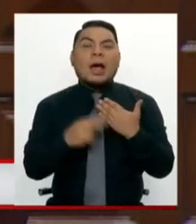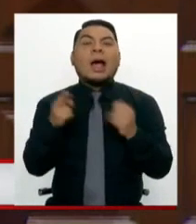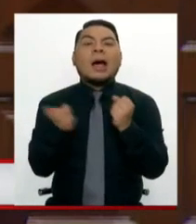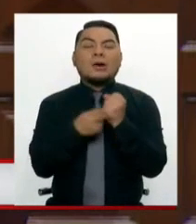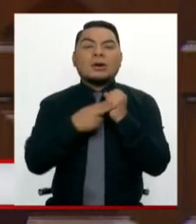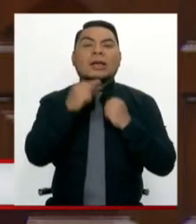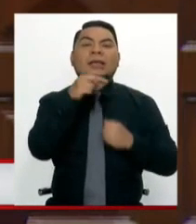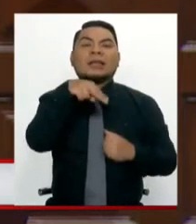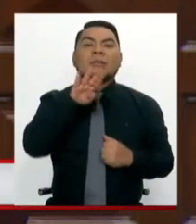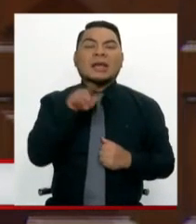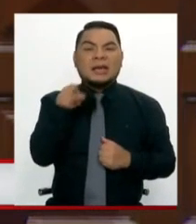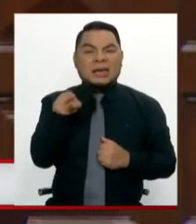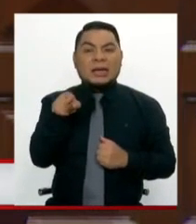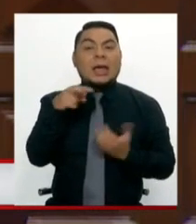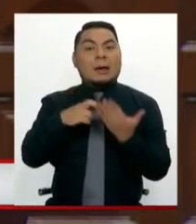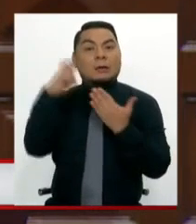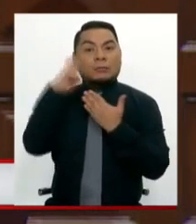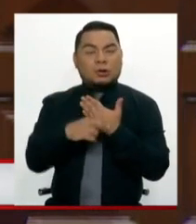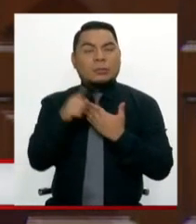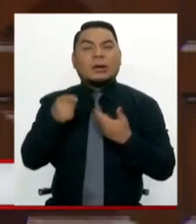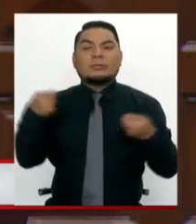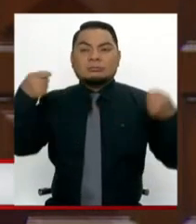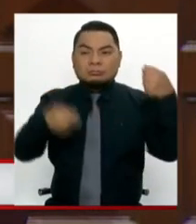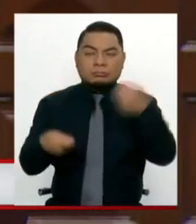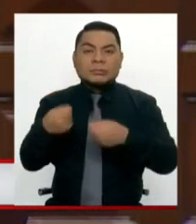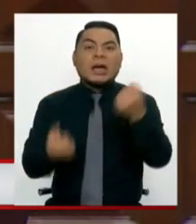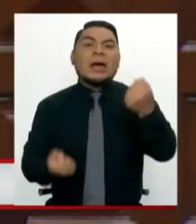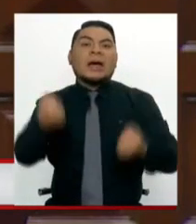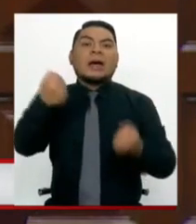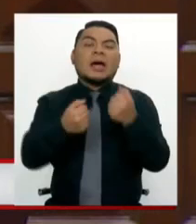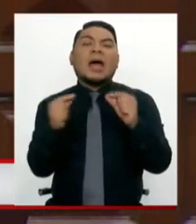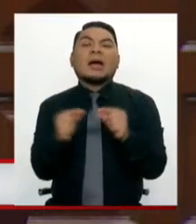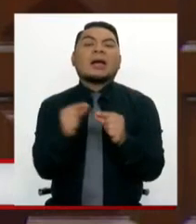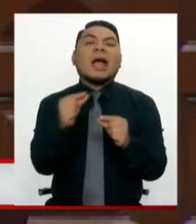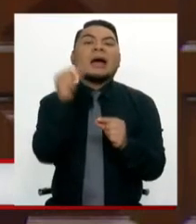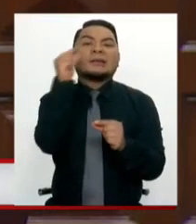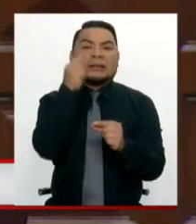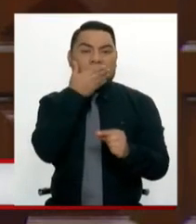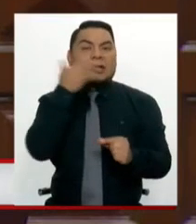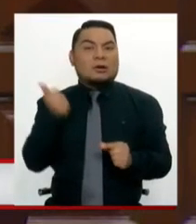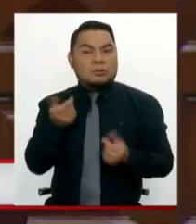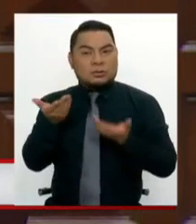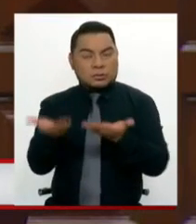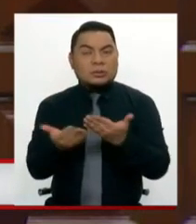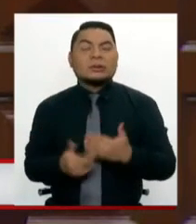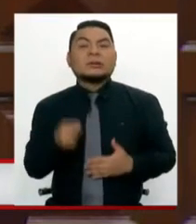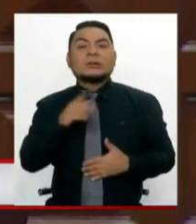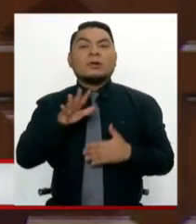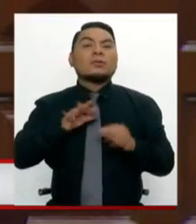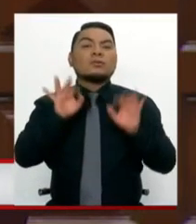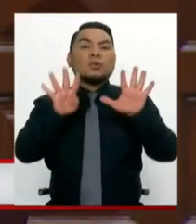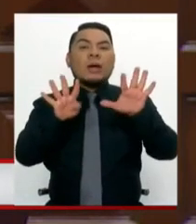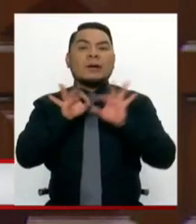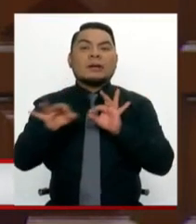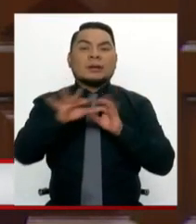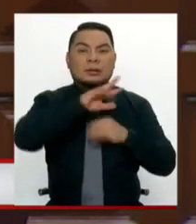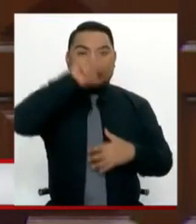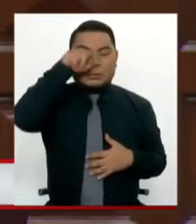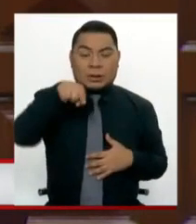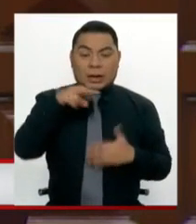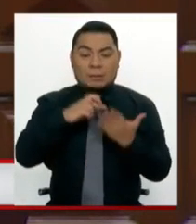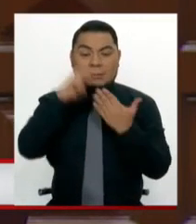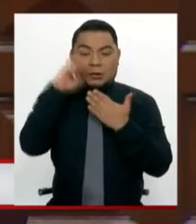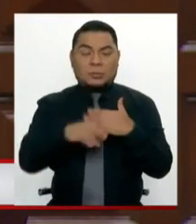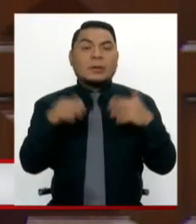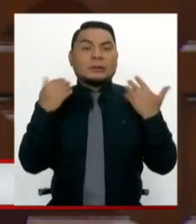el cual viene financiando la conversión de vehículos a gas natural vehicular en 9 regiones del país. A la fecha, el